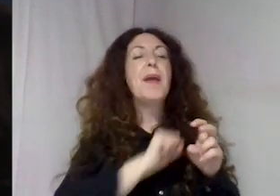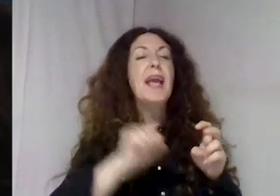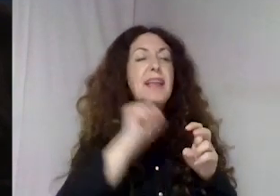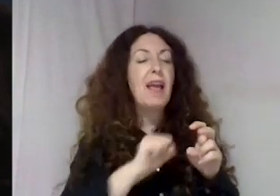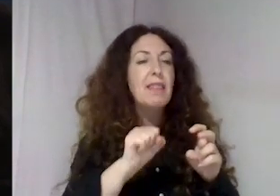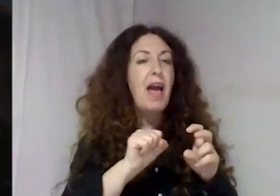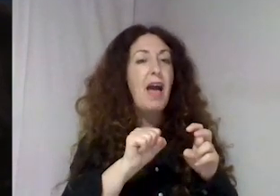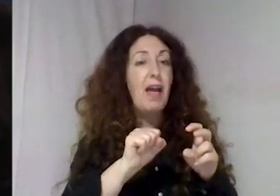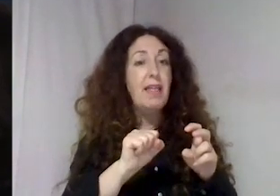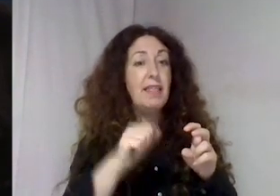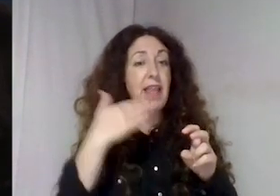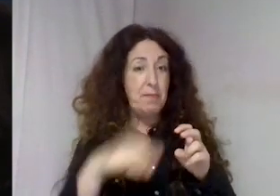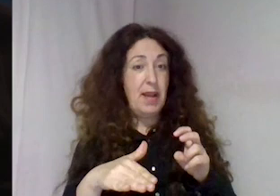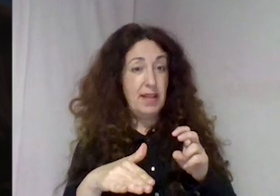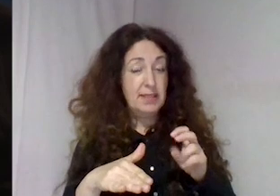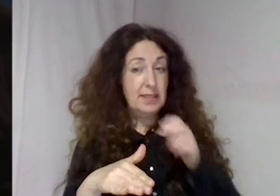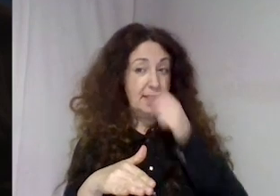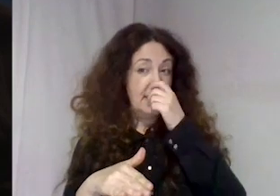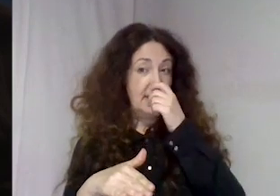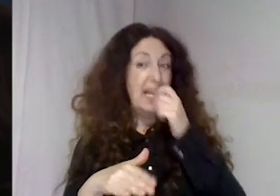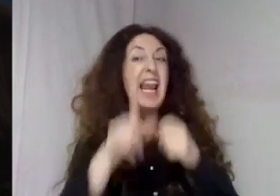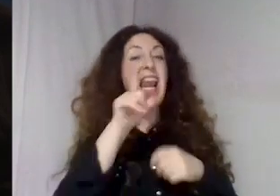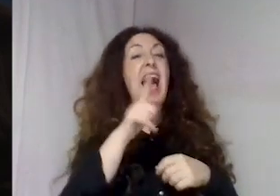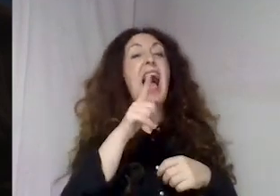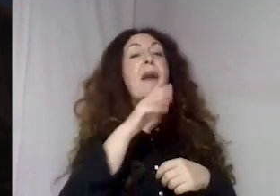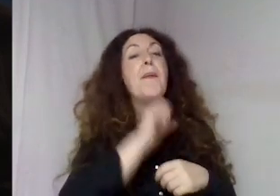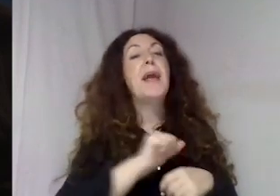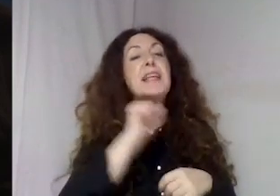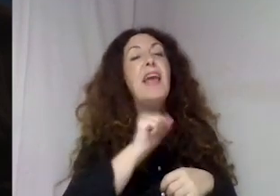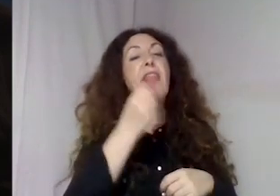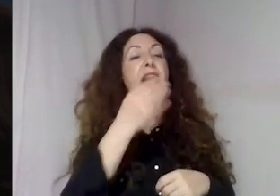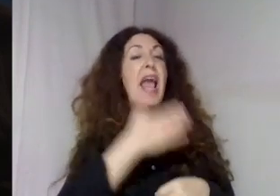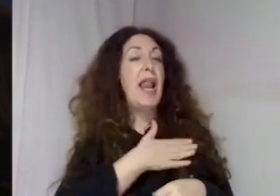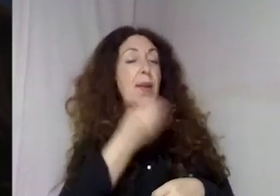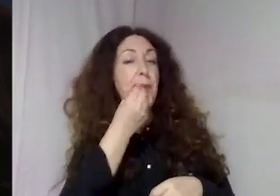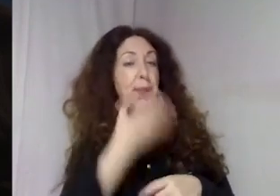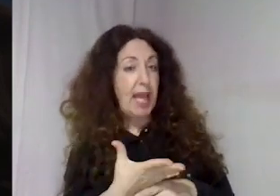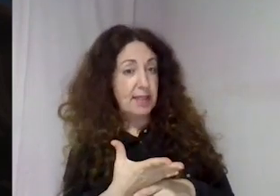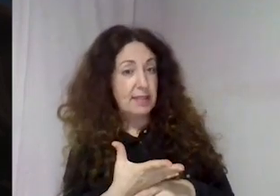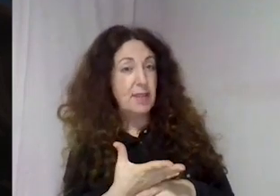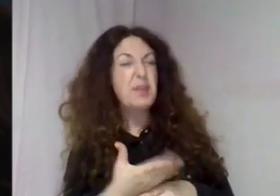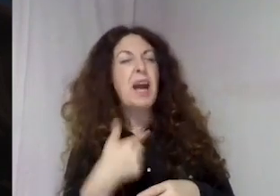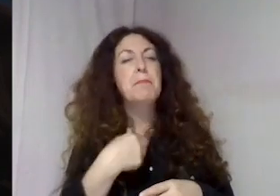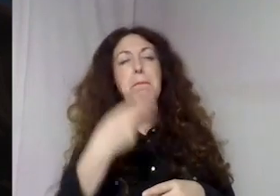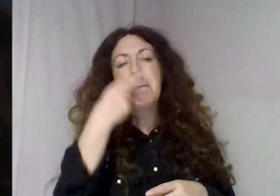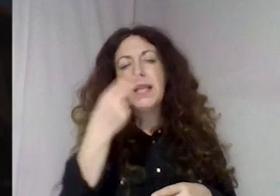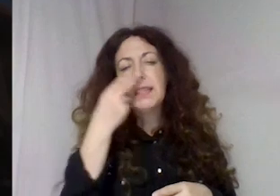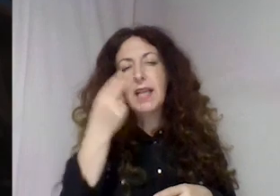acercaba a ellos, no como asesino, no he tenido esa experiencia física, tal vez sí metafísica,